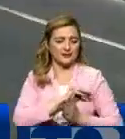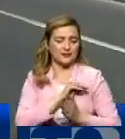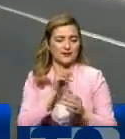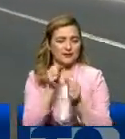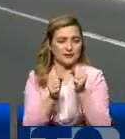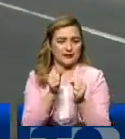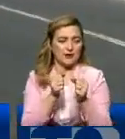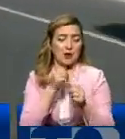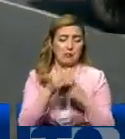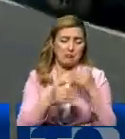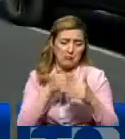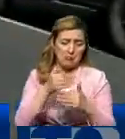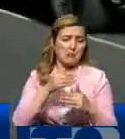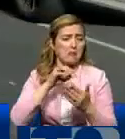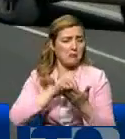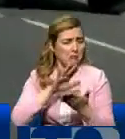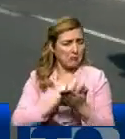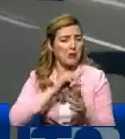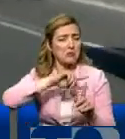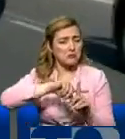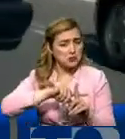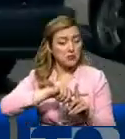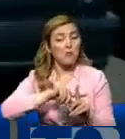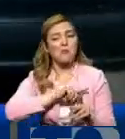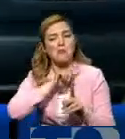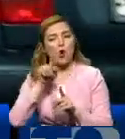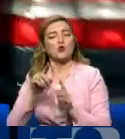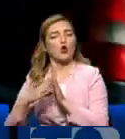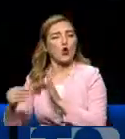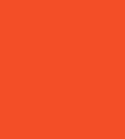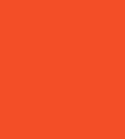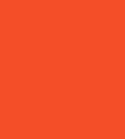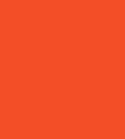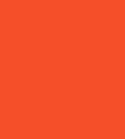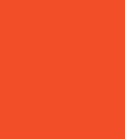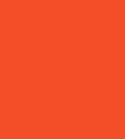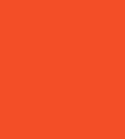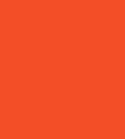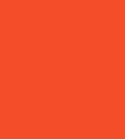replicarse en otras vías de ingreso a la ciudad. Fernanda Ceballos, 24 horas.